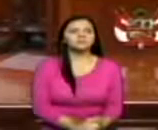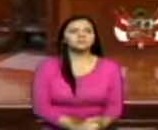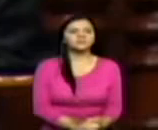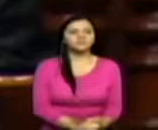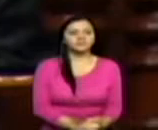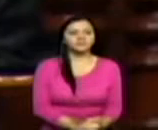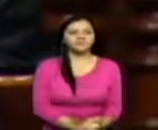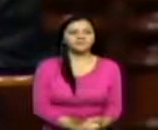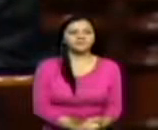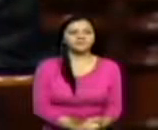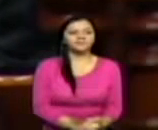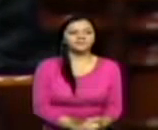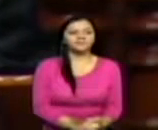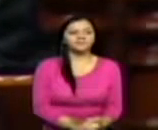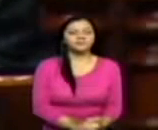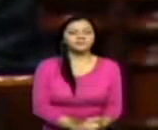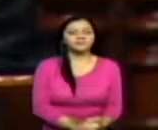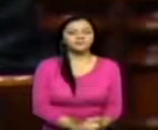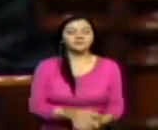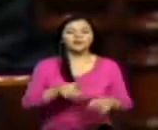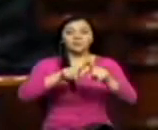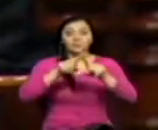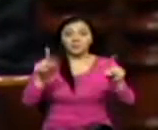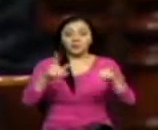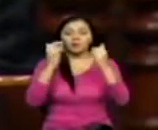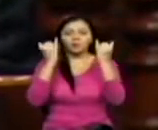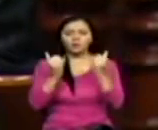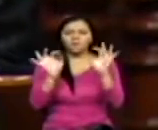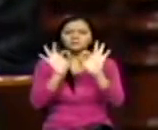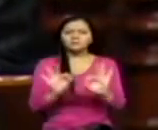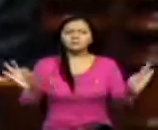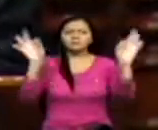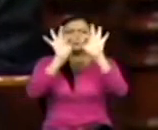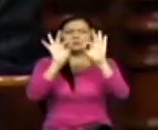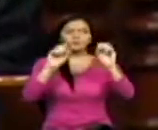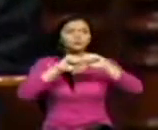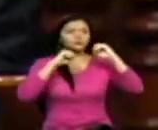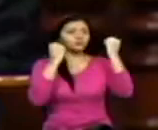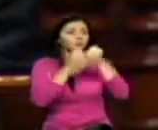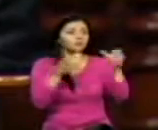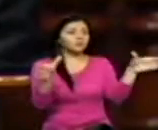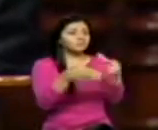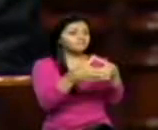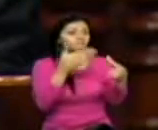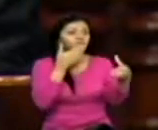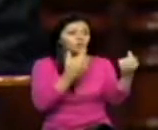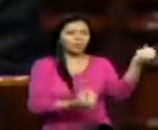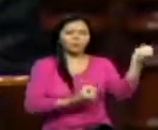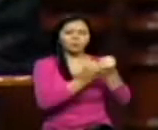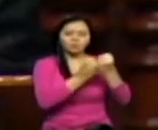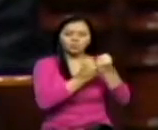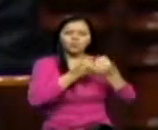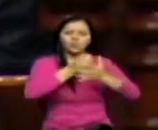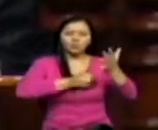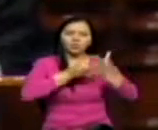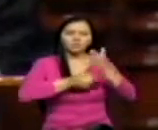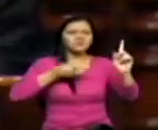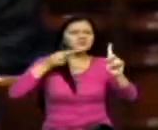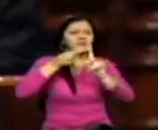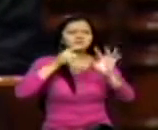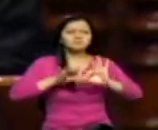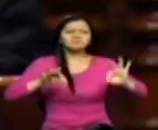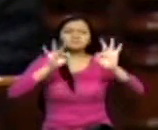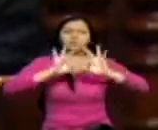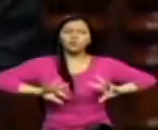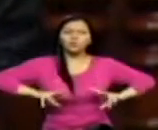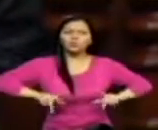No obstante, es indispensable una sociedad comprometida en la lucha contra la corrupción para